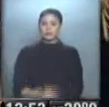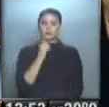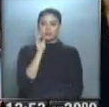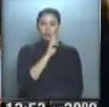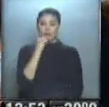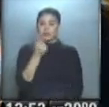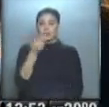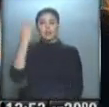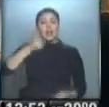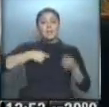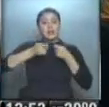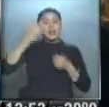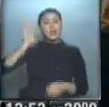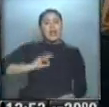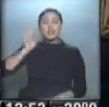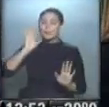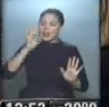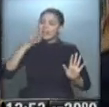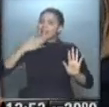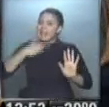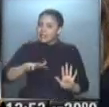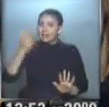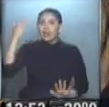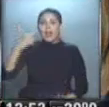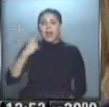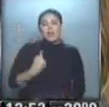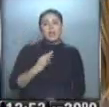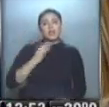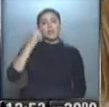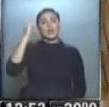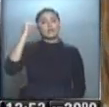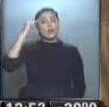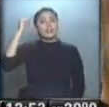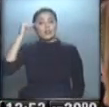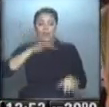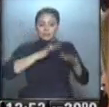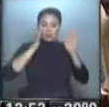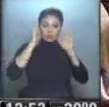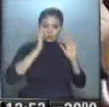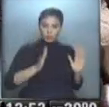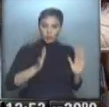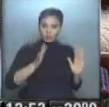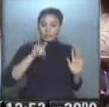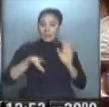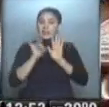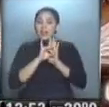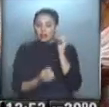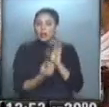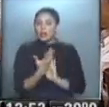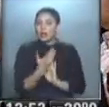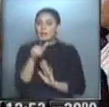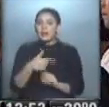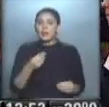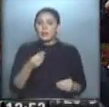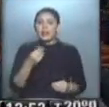de mercado en el año... A ver, tenemos que entender lo que pasaba en 1999, donde además este decreto es fruto más bien